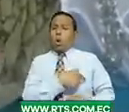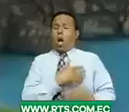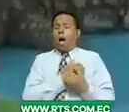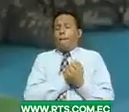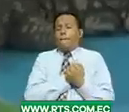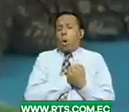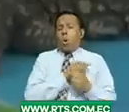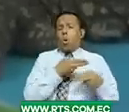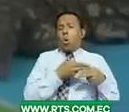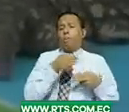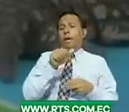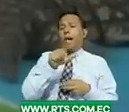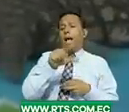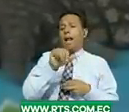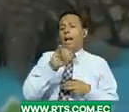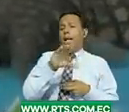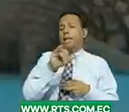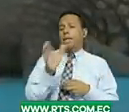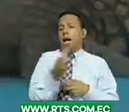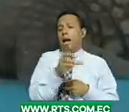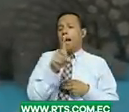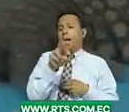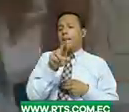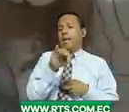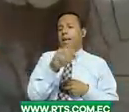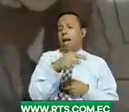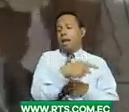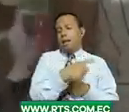princesa en esta celebración ancestral.